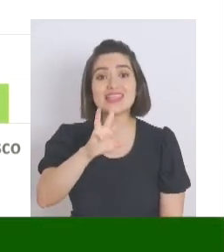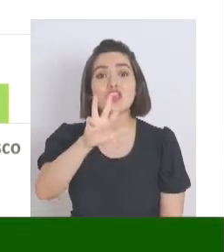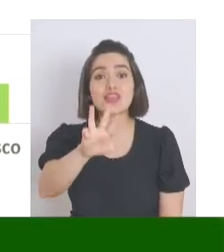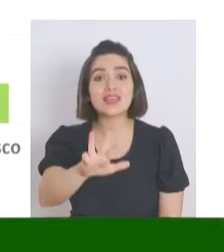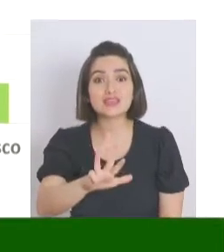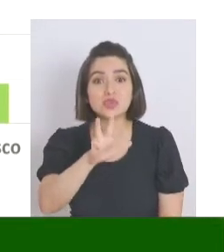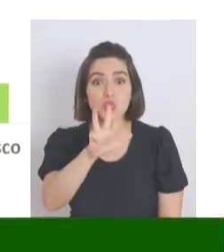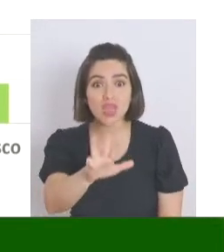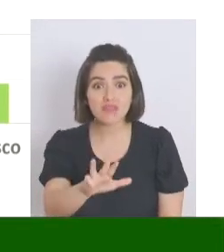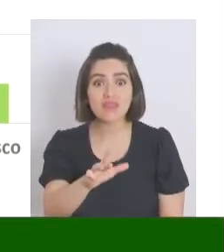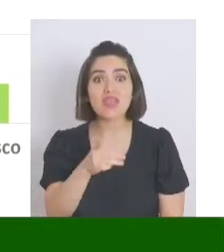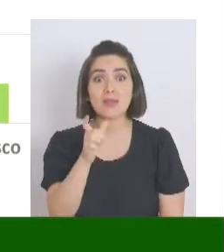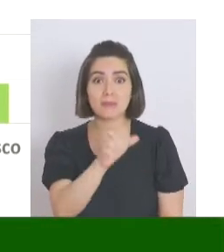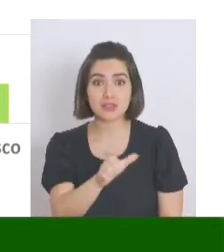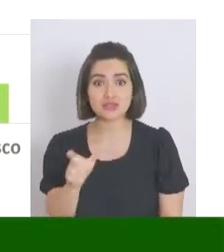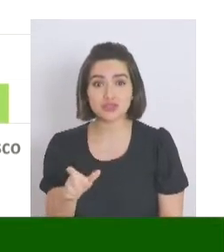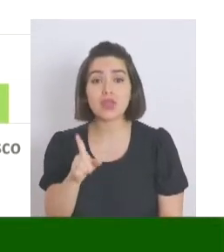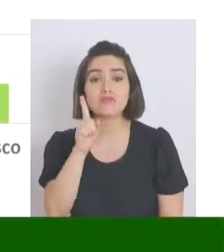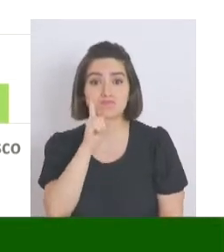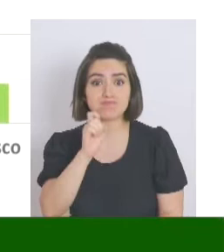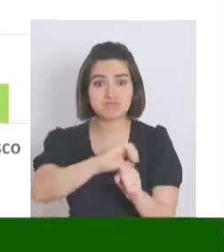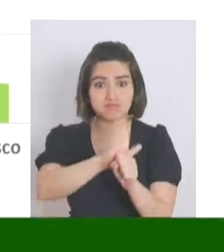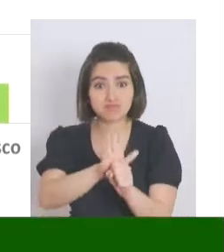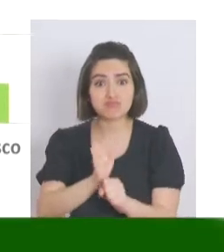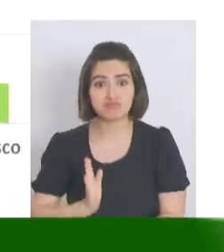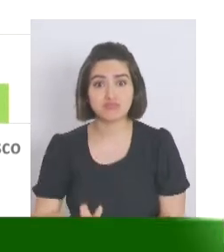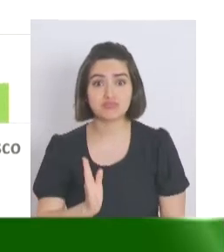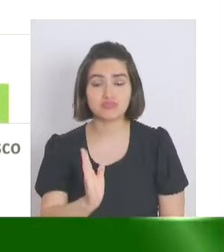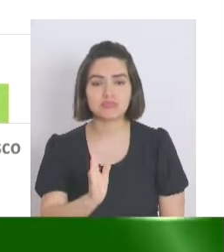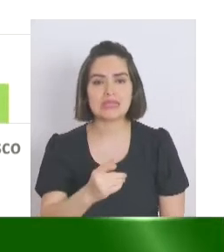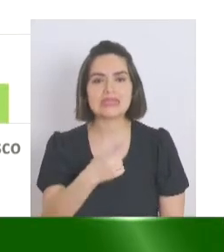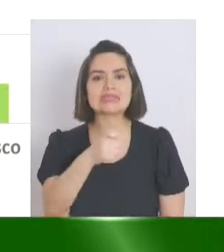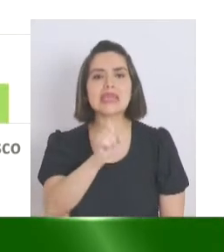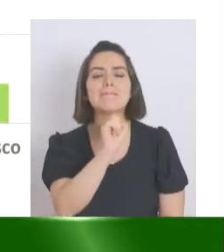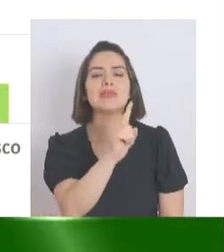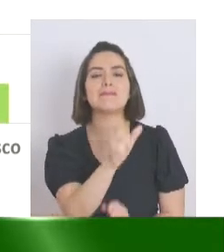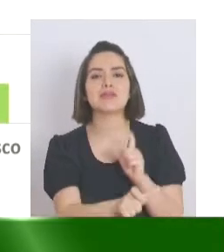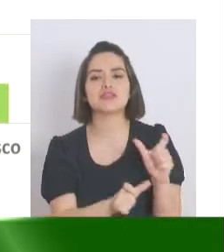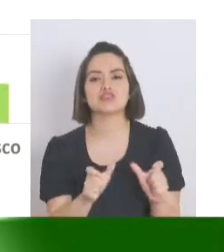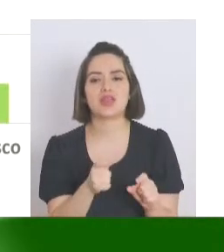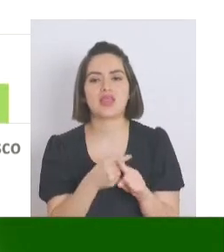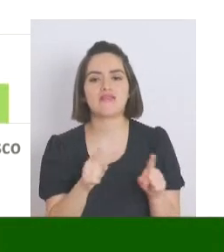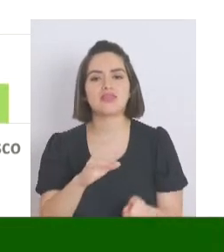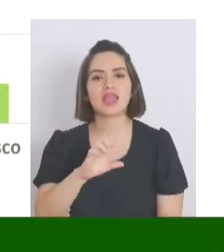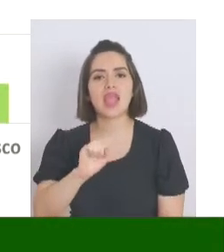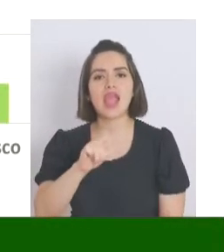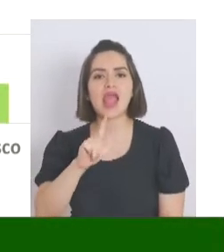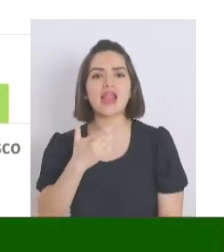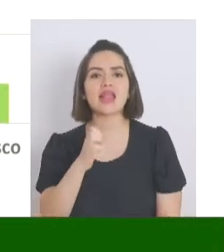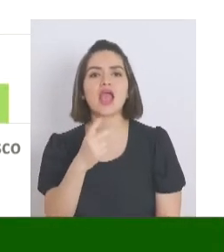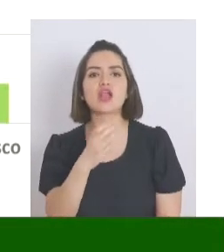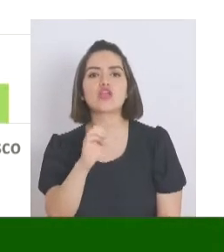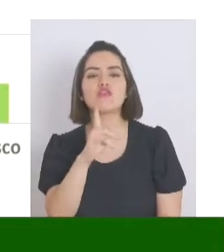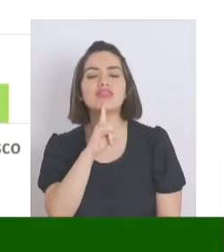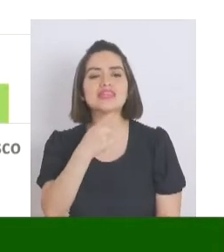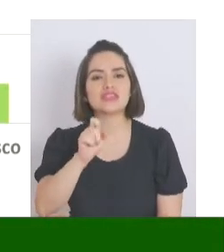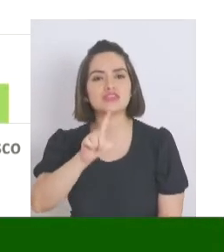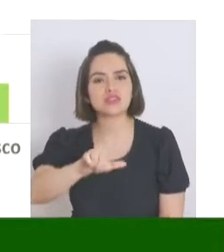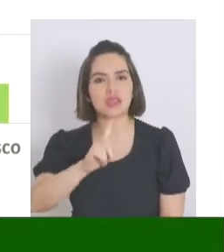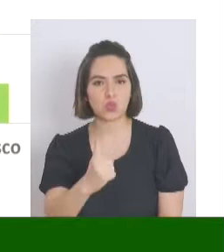319 casos activos por 100.000 habitantes. Algarrobo tiene 171,